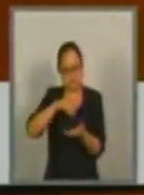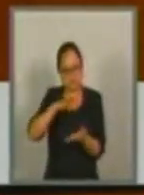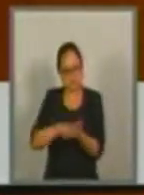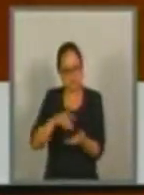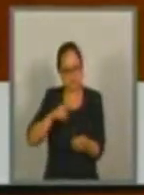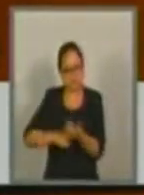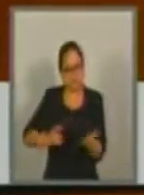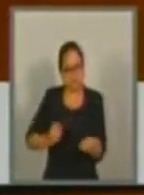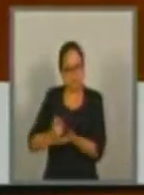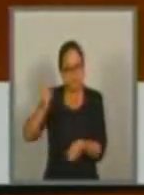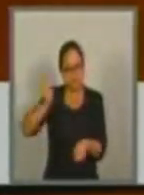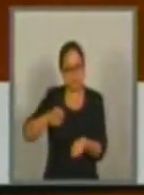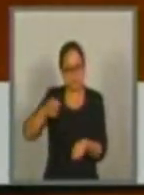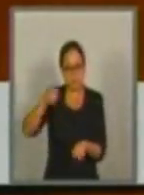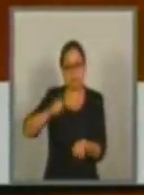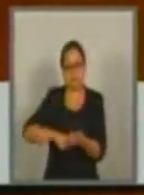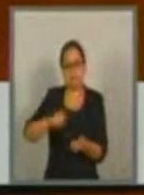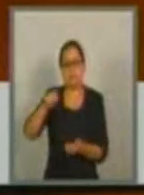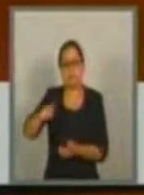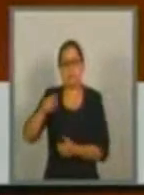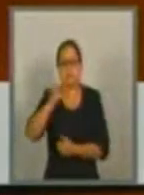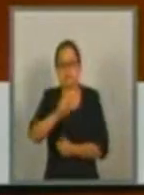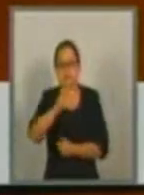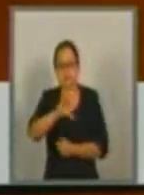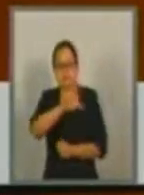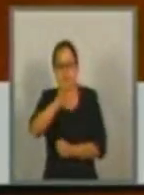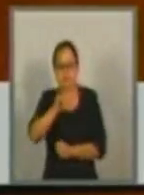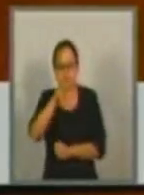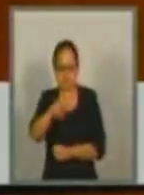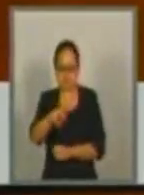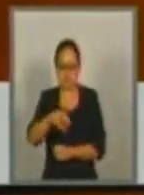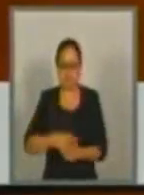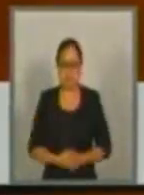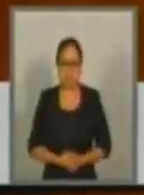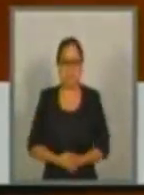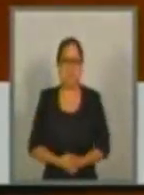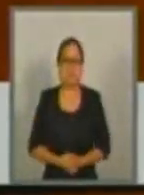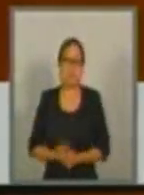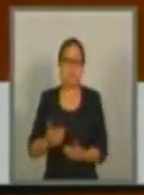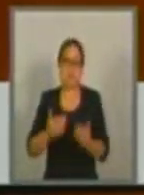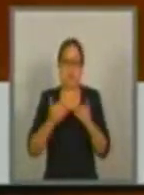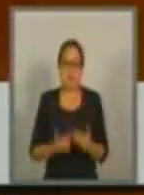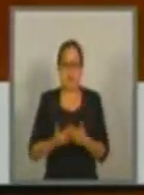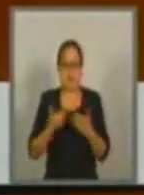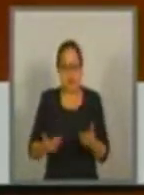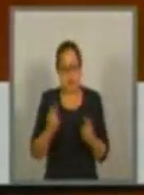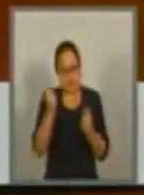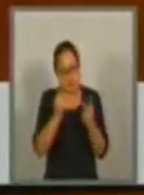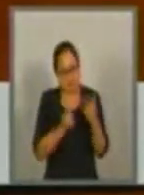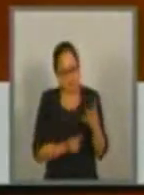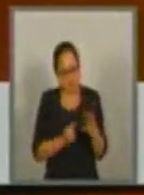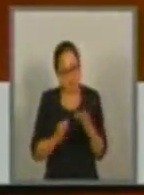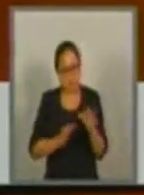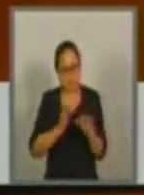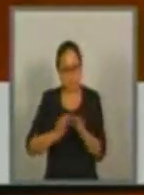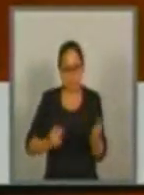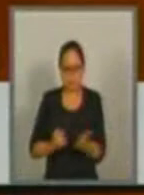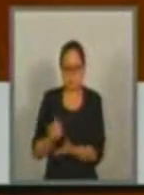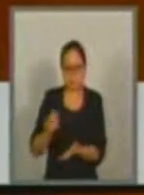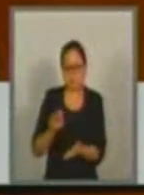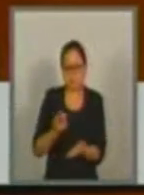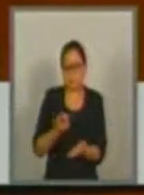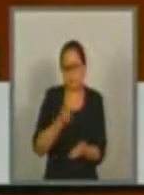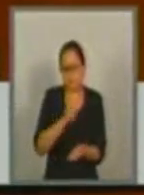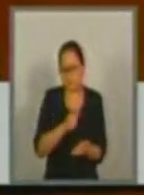una sentencia de la Suprema Corte de Justicia de la Nación. Como resultado de este proceso, se resolvió ordenar al Congreso